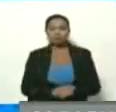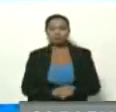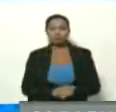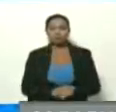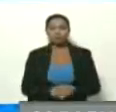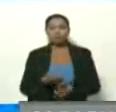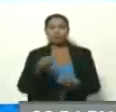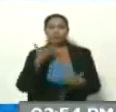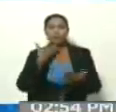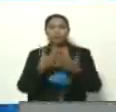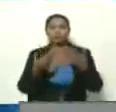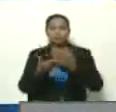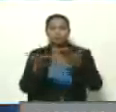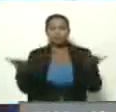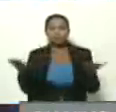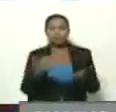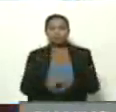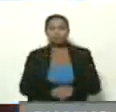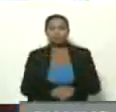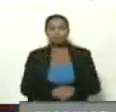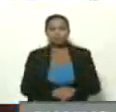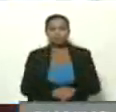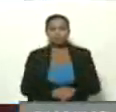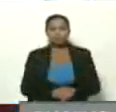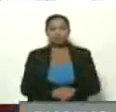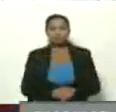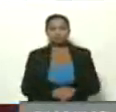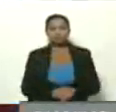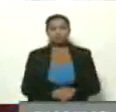Muchas gracias a todos y a todos.